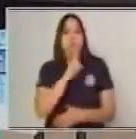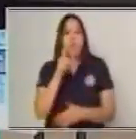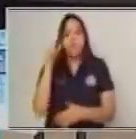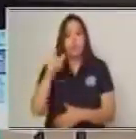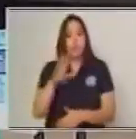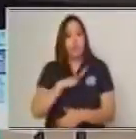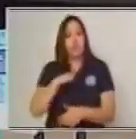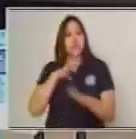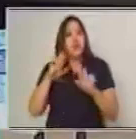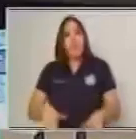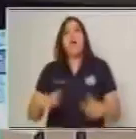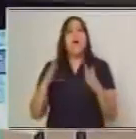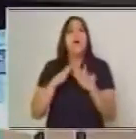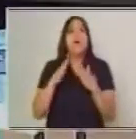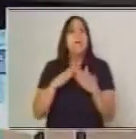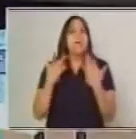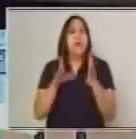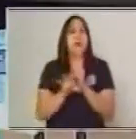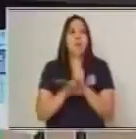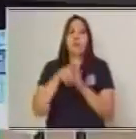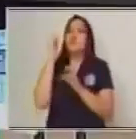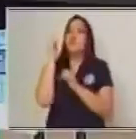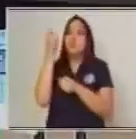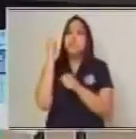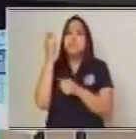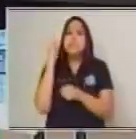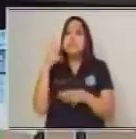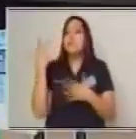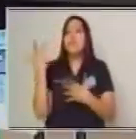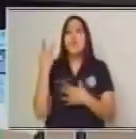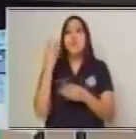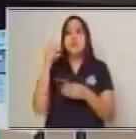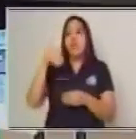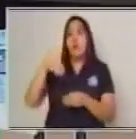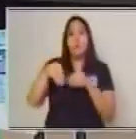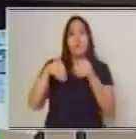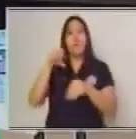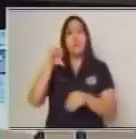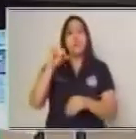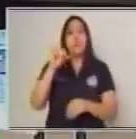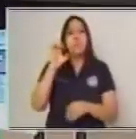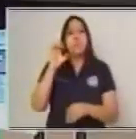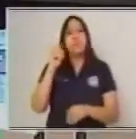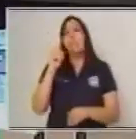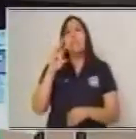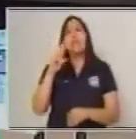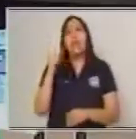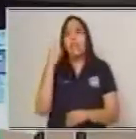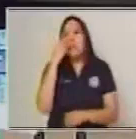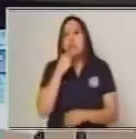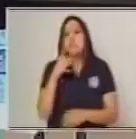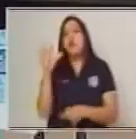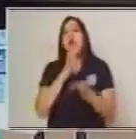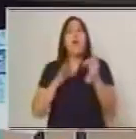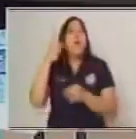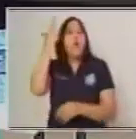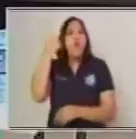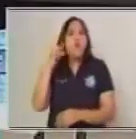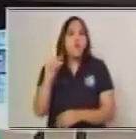tienen algo adentro. Puede ser piedritas, puede ser arroz, pueden ser frijoles. Por cierto, es mejor piedritas para no desperdiciar